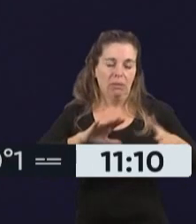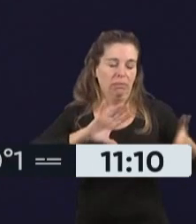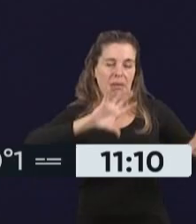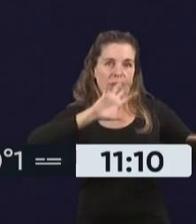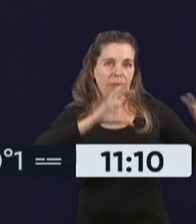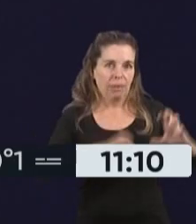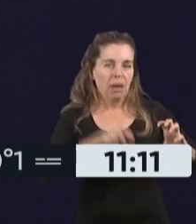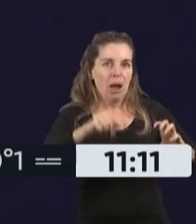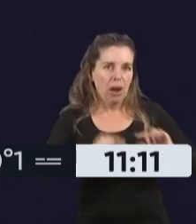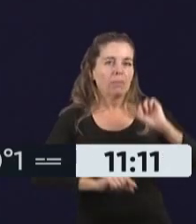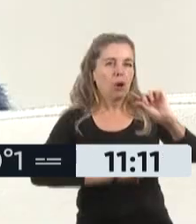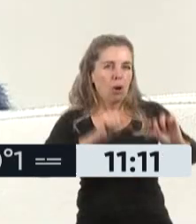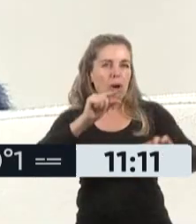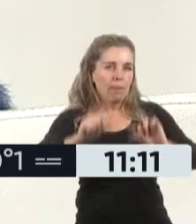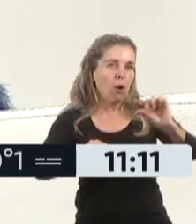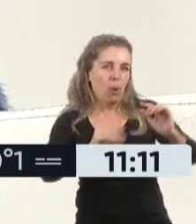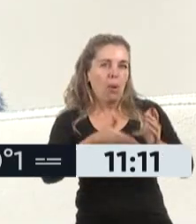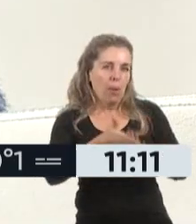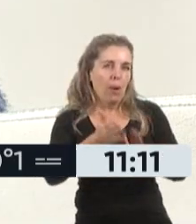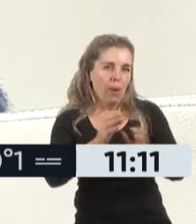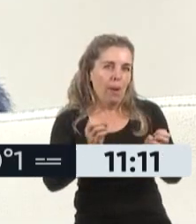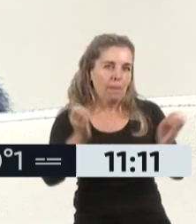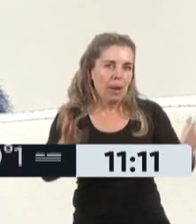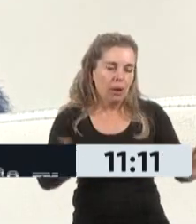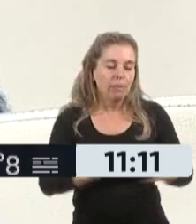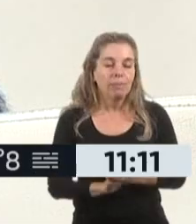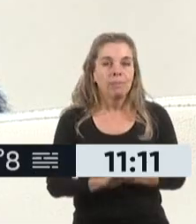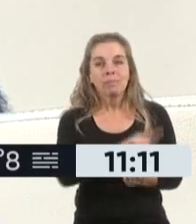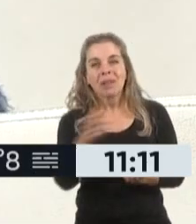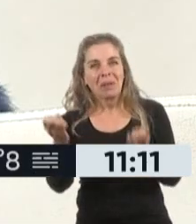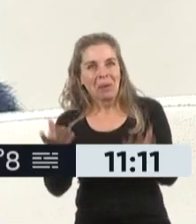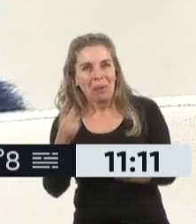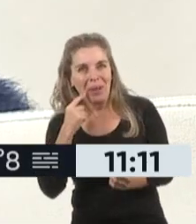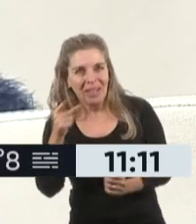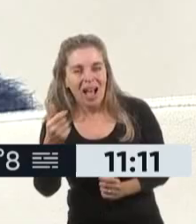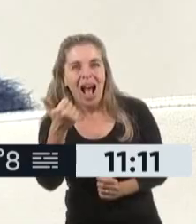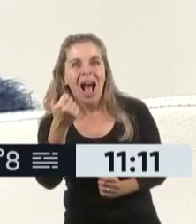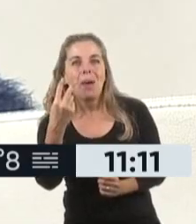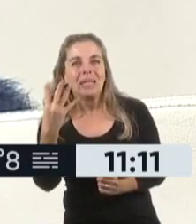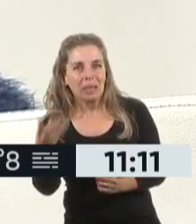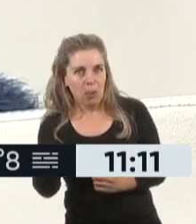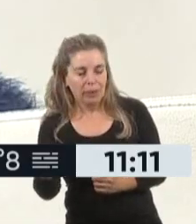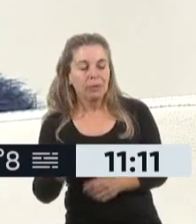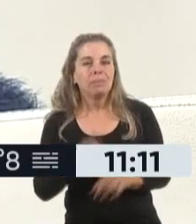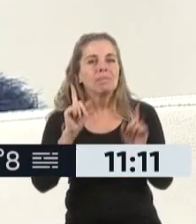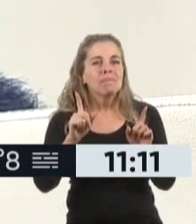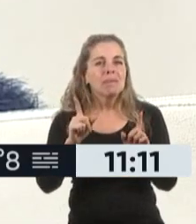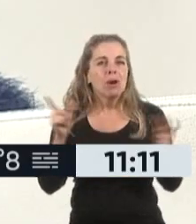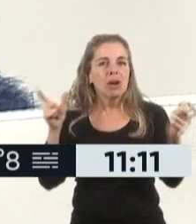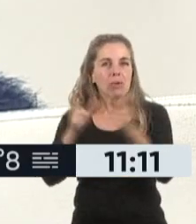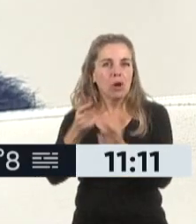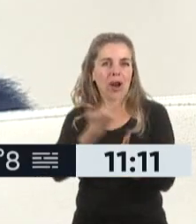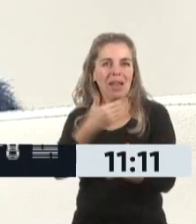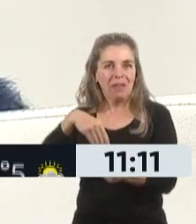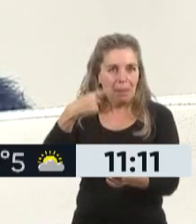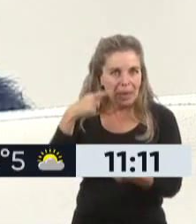salir. Sí, buenos días, Estela Gárnica de A24, Manuel. ¿Cómo andas? ¿Bien? Bien. Bueno, hablando del Fondo Monetario, de esta reunión que tuvo Milei